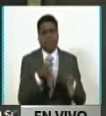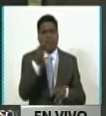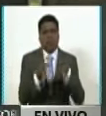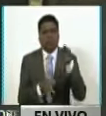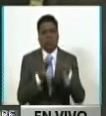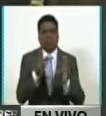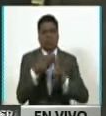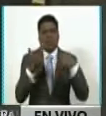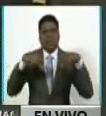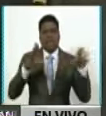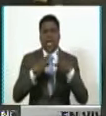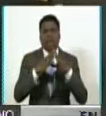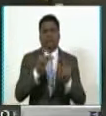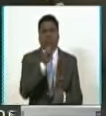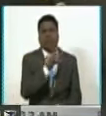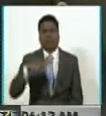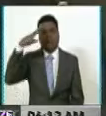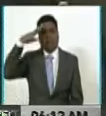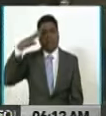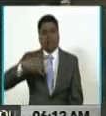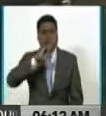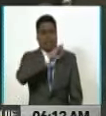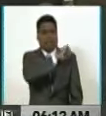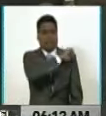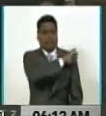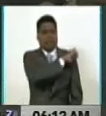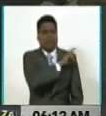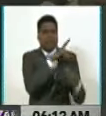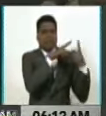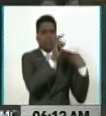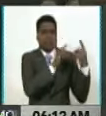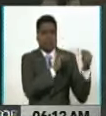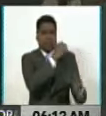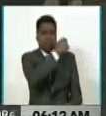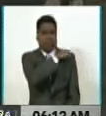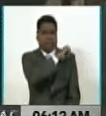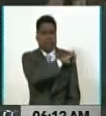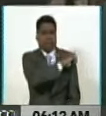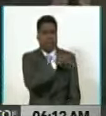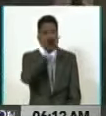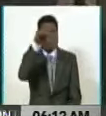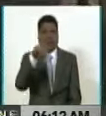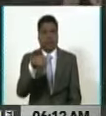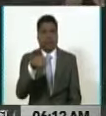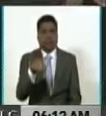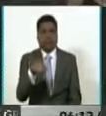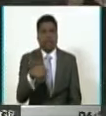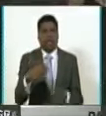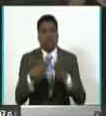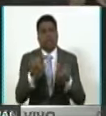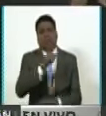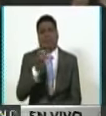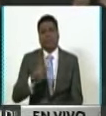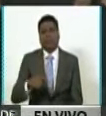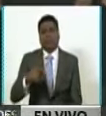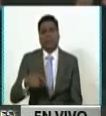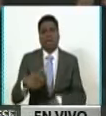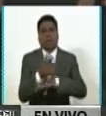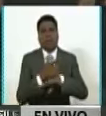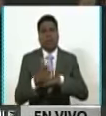mayores generales y aspirantes de nuestro Estado Mayor Superior de la Fuerza Armada Nacional Bolivariana, y demás